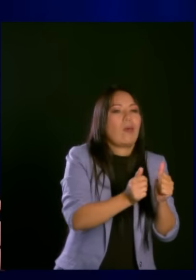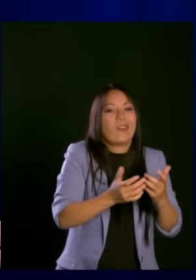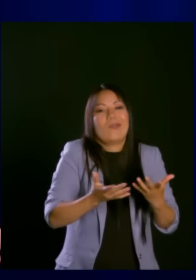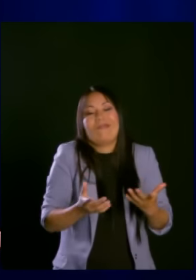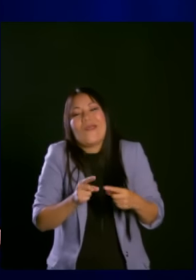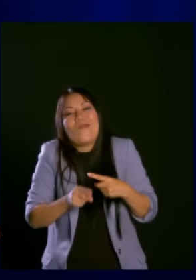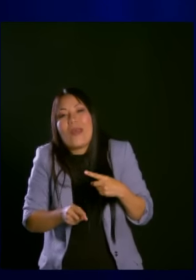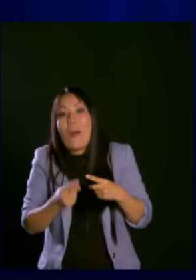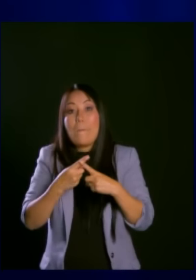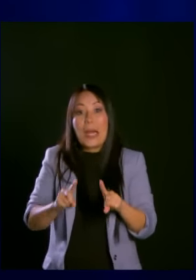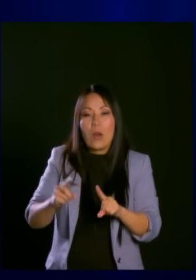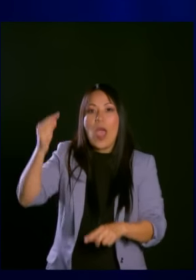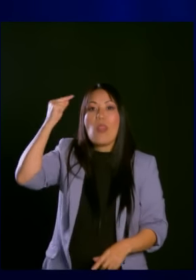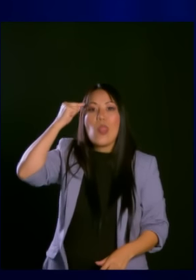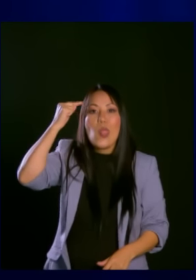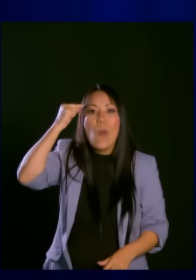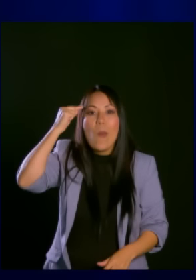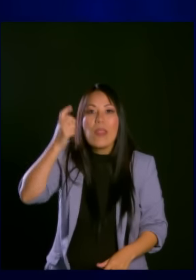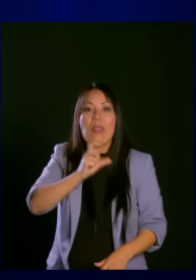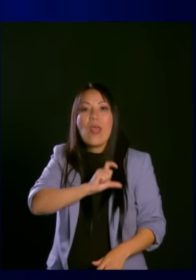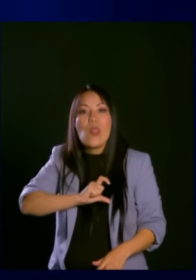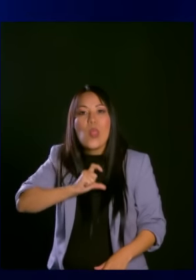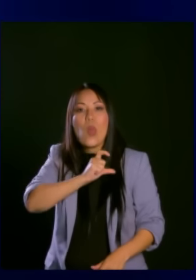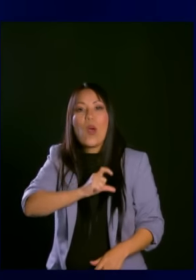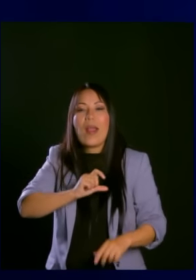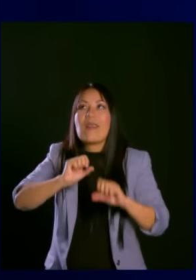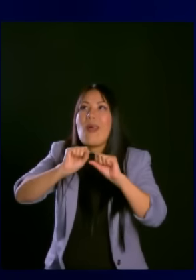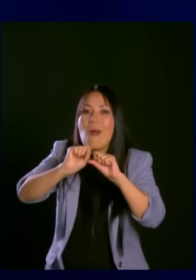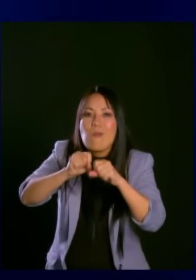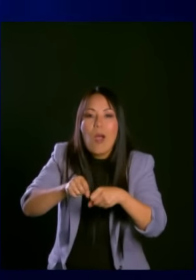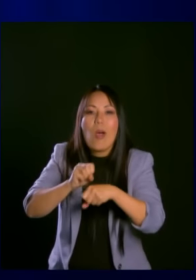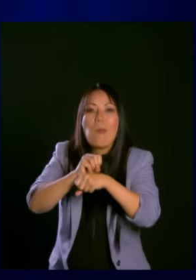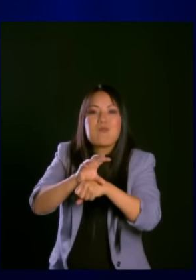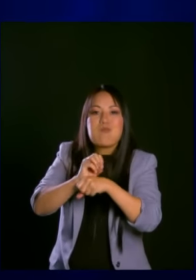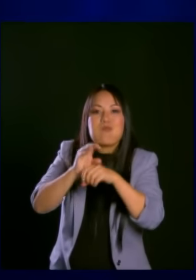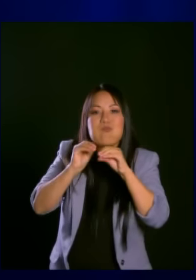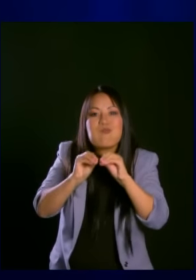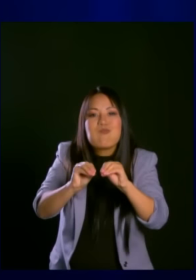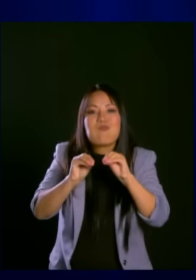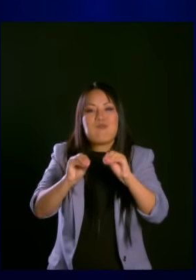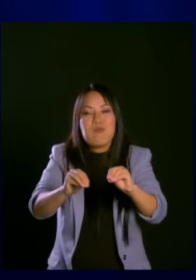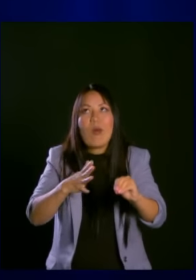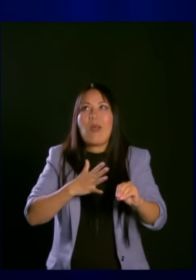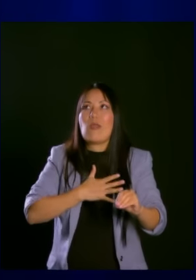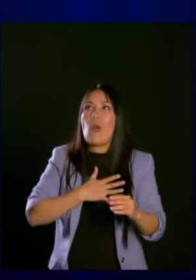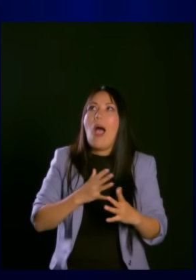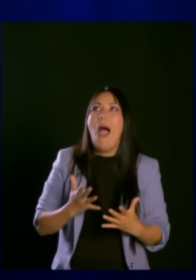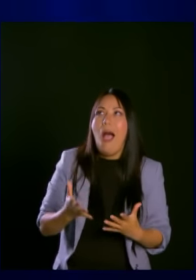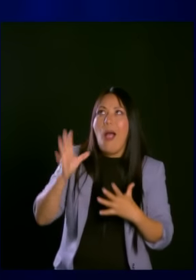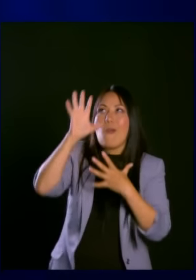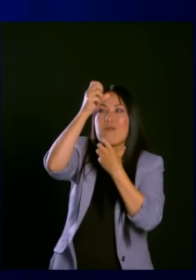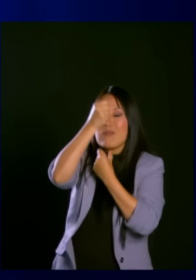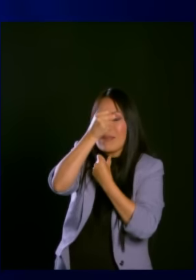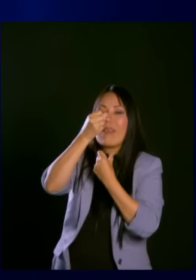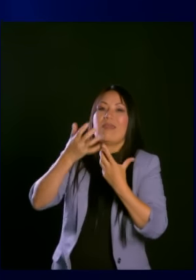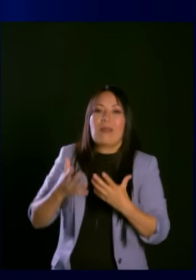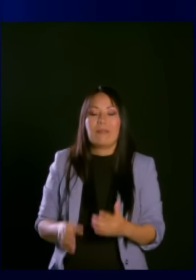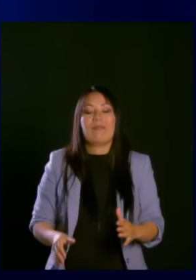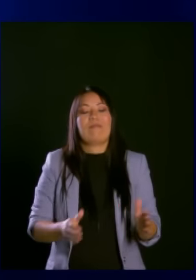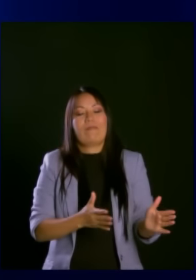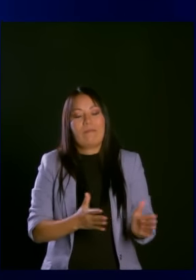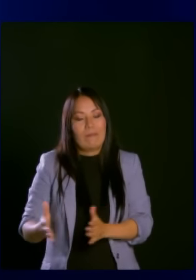tener, ¿verdad? Entonces, una de las cosas que yo quisiera tocar hoy como tema es: el